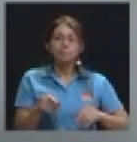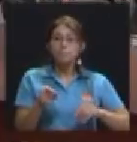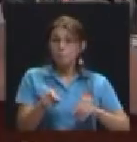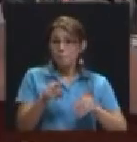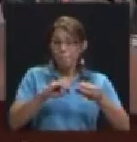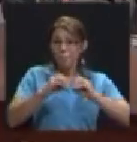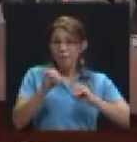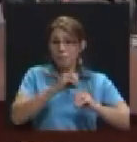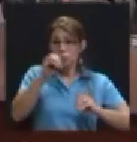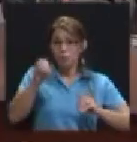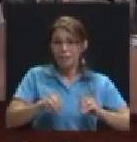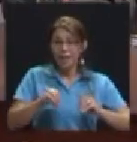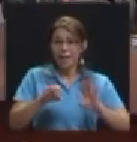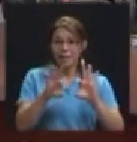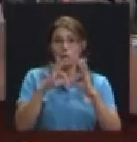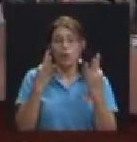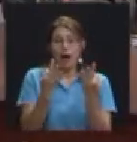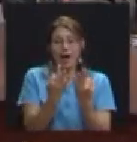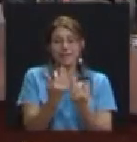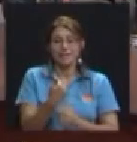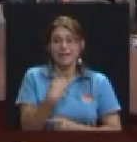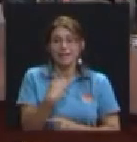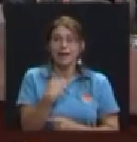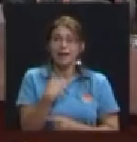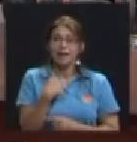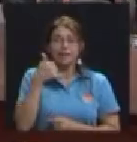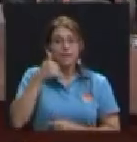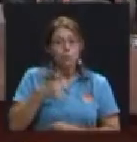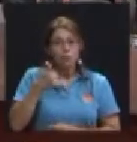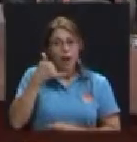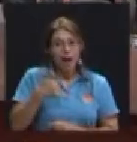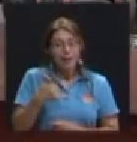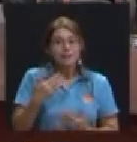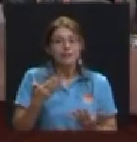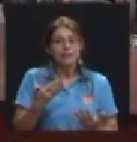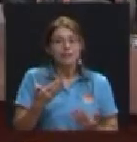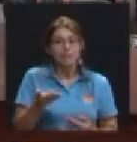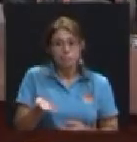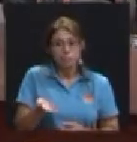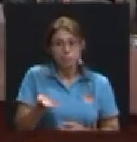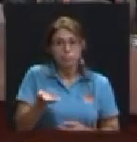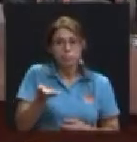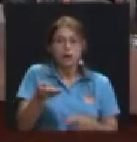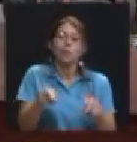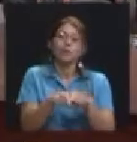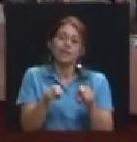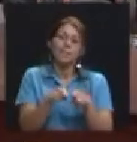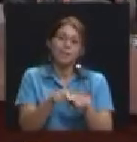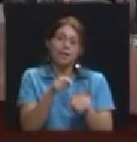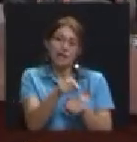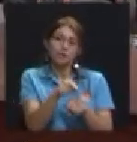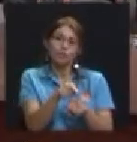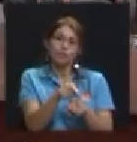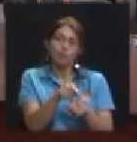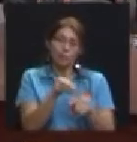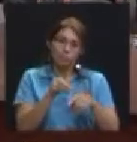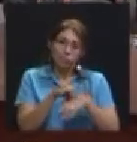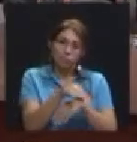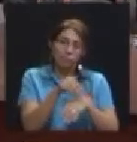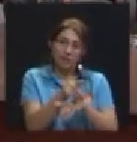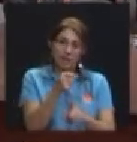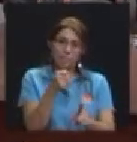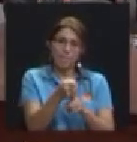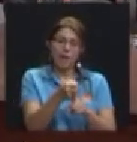el porcentaje de hogares que tienen celulares, pues también tiene un impacto en su gasto, ¿verdad? Que es